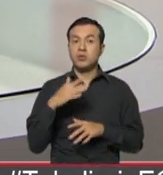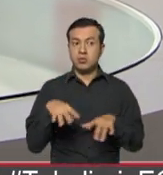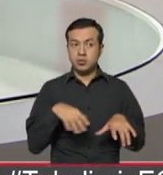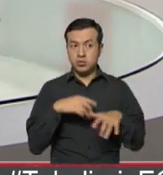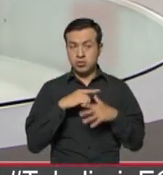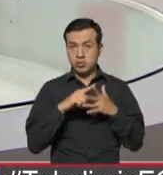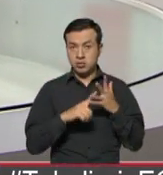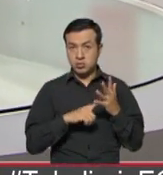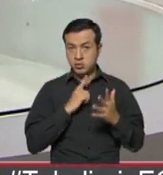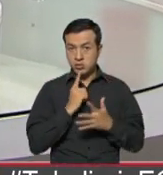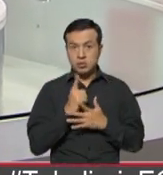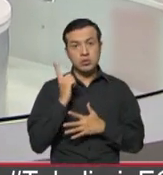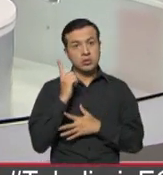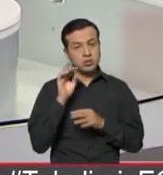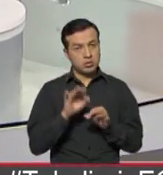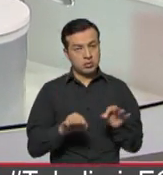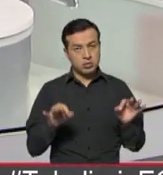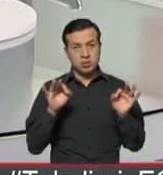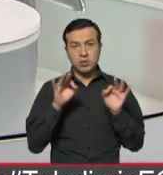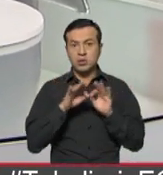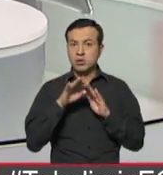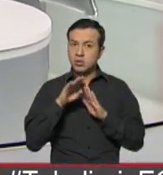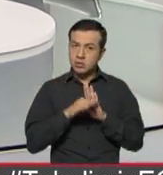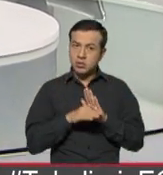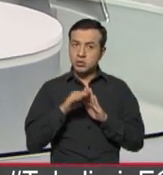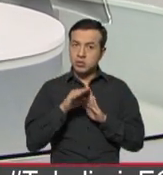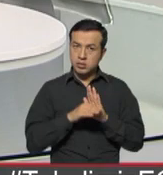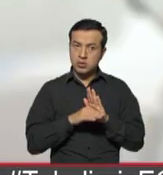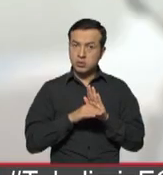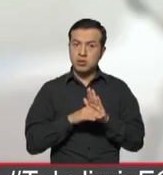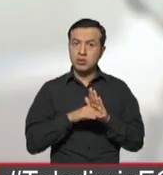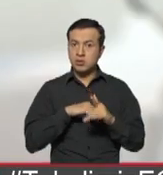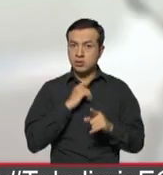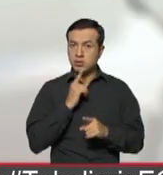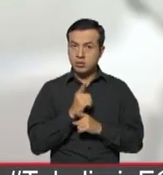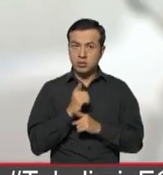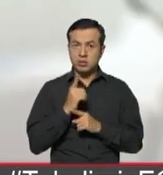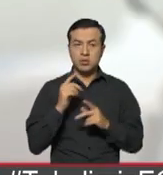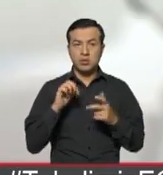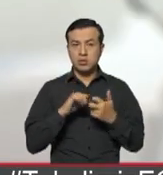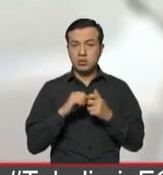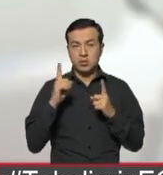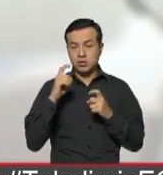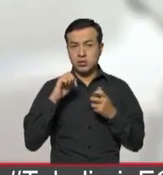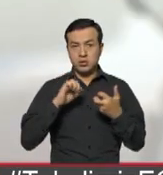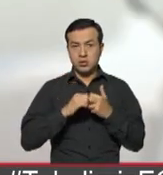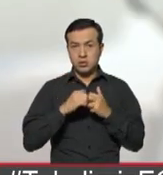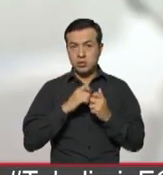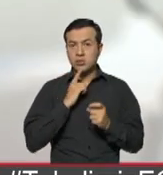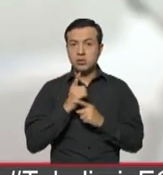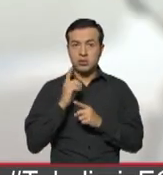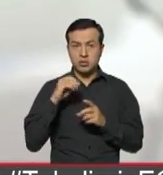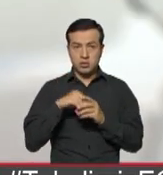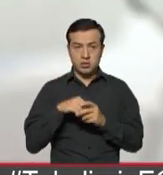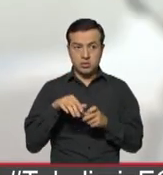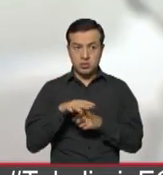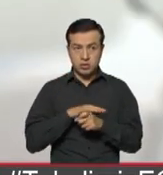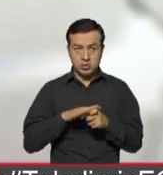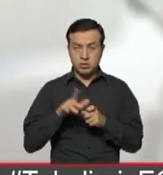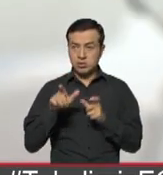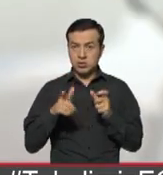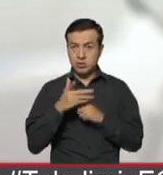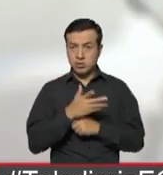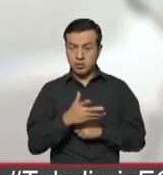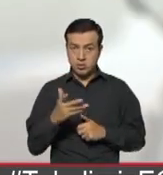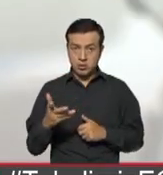coordinadamente, ¿no? Es importante ahí reducir al mínimo posible los mecanismos de comunicación dentro de las cárceles, entre los